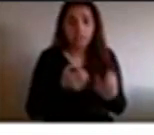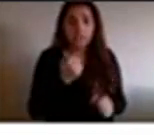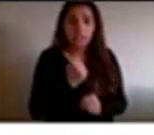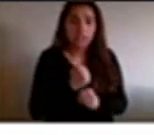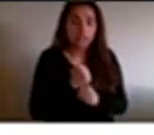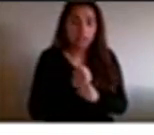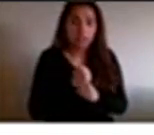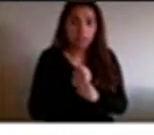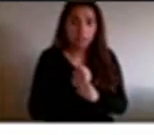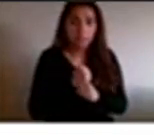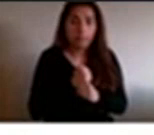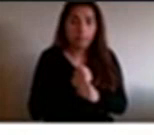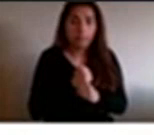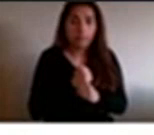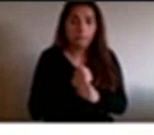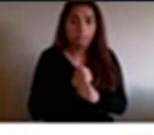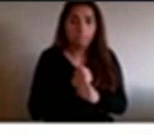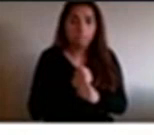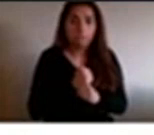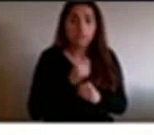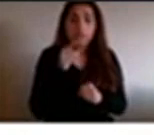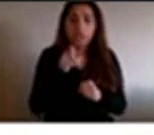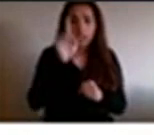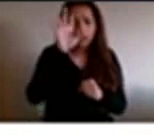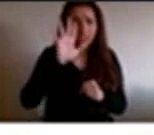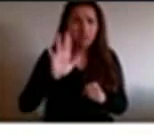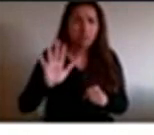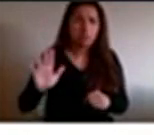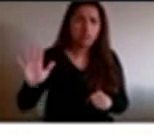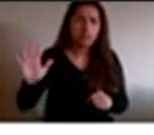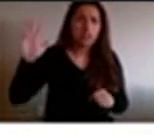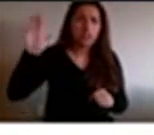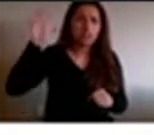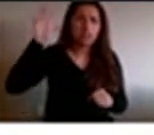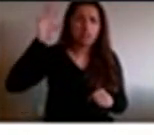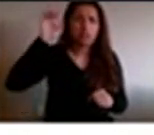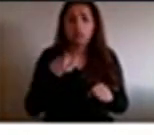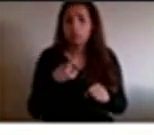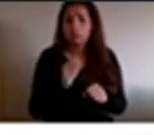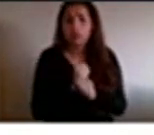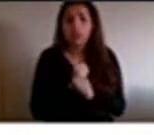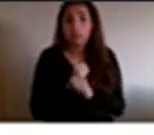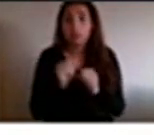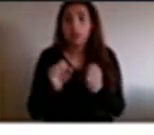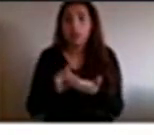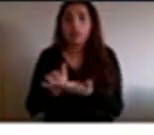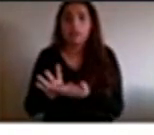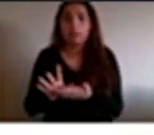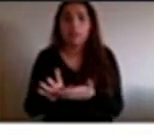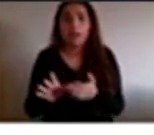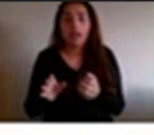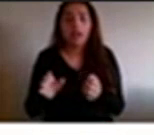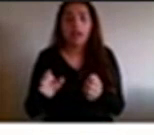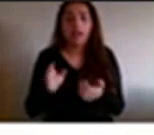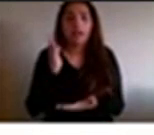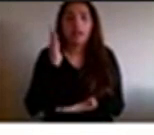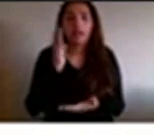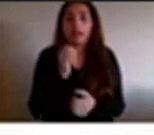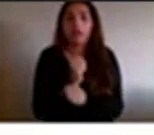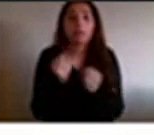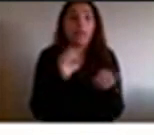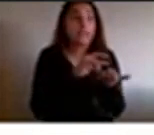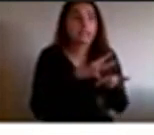Ese es un imaginario que se ha tenido, de que no se puede despedir o no se puede terminar un contrato de trabajo de personas con